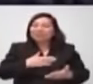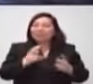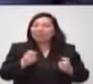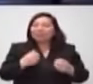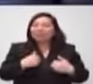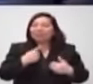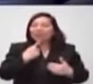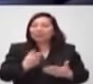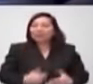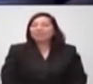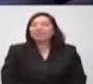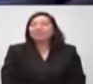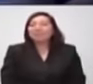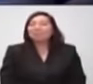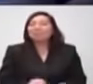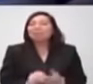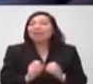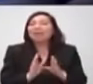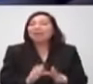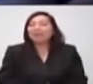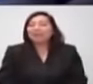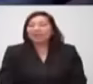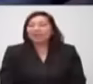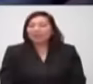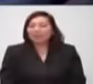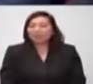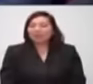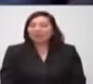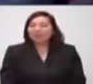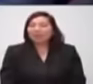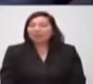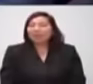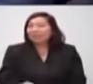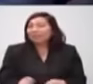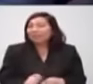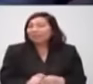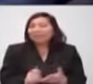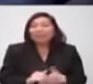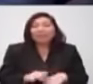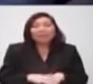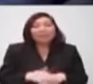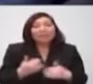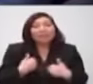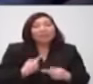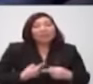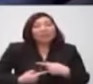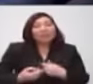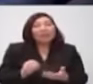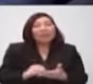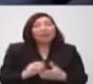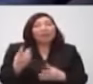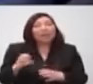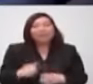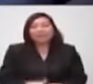debo resaltar y debo decirlo claramente, en el sentido que es doble tarea la que esta gestión ha tenido que volver a hacer para